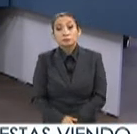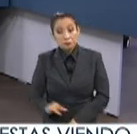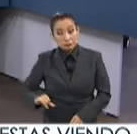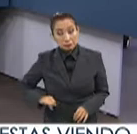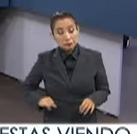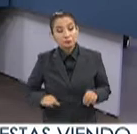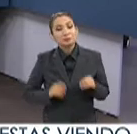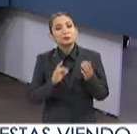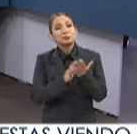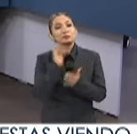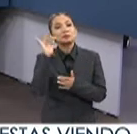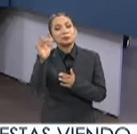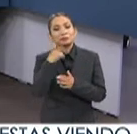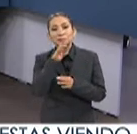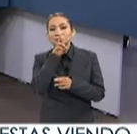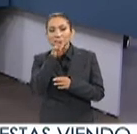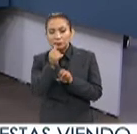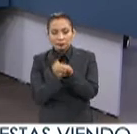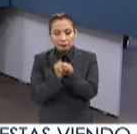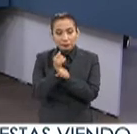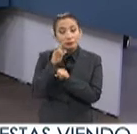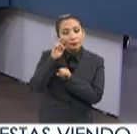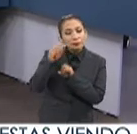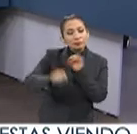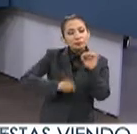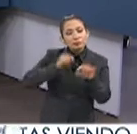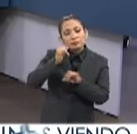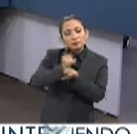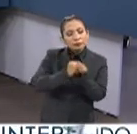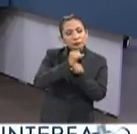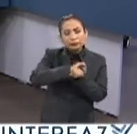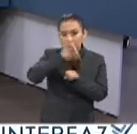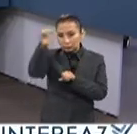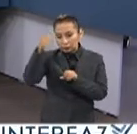interesante, muchísimas gracias por este reportaje. Seguiremos viendo estos trabajos que se hacen,